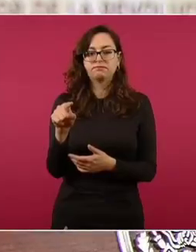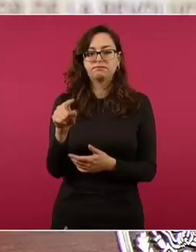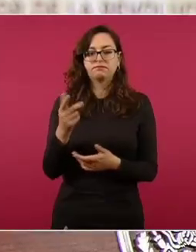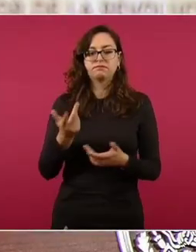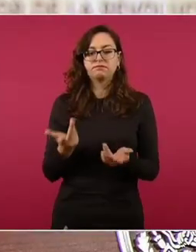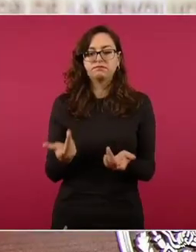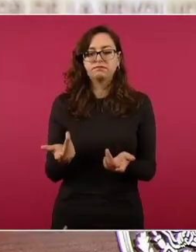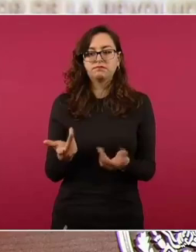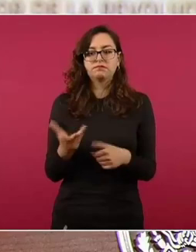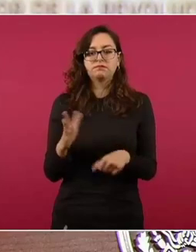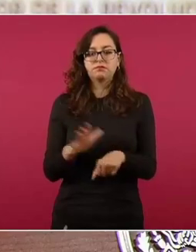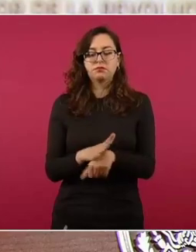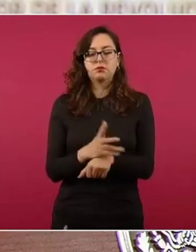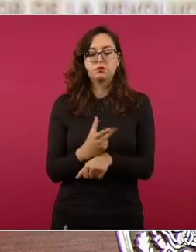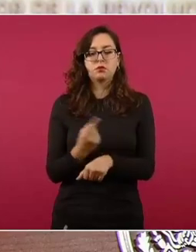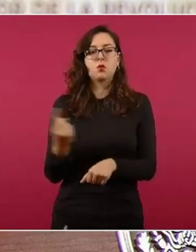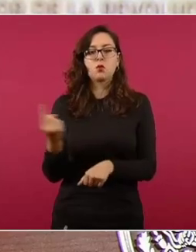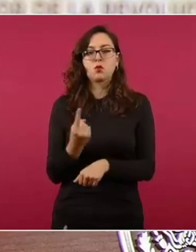porque también se